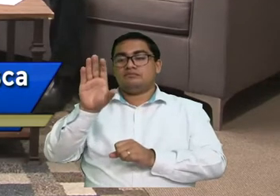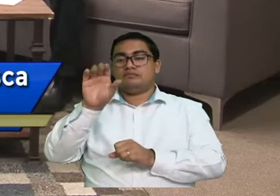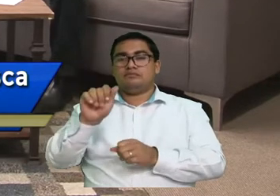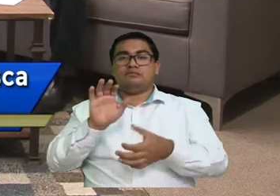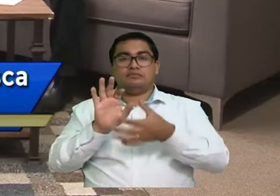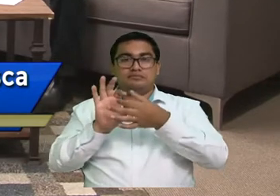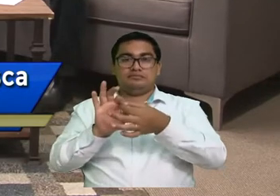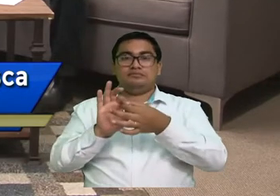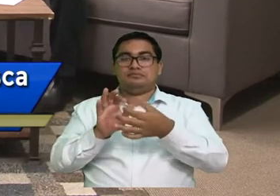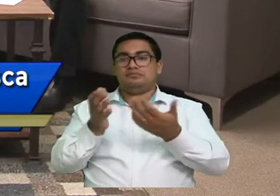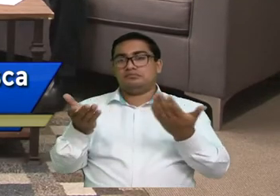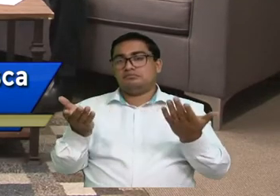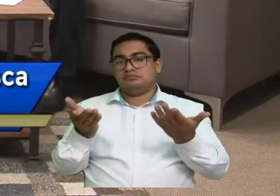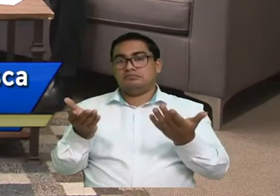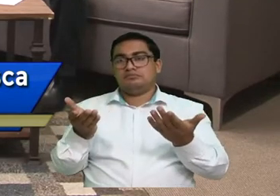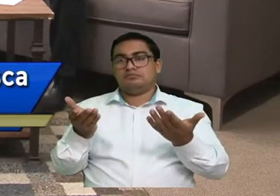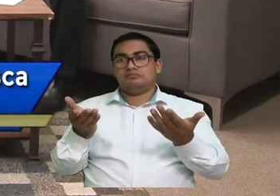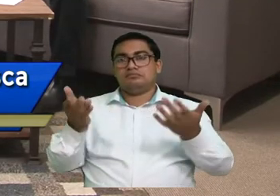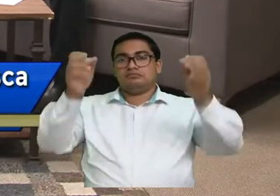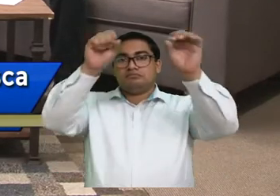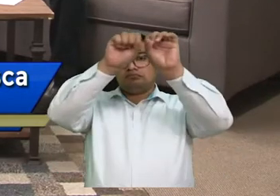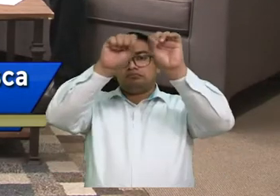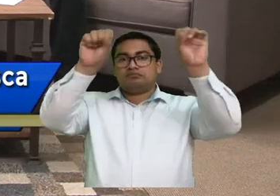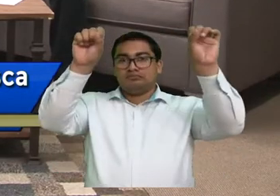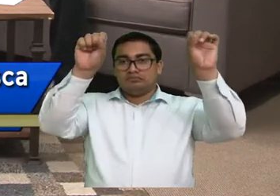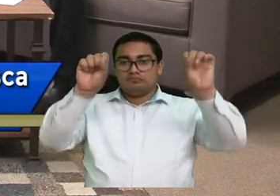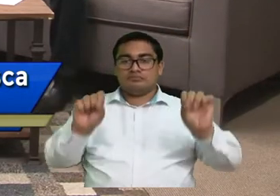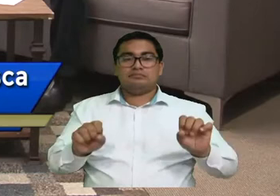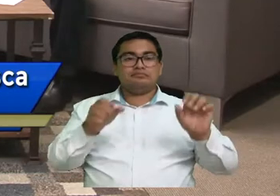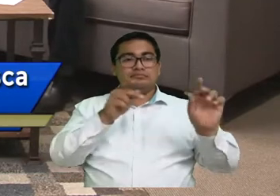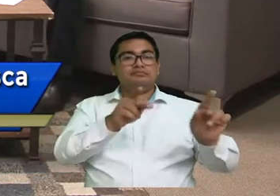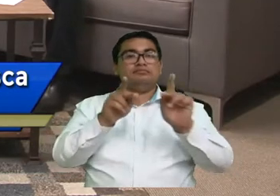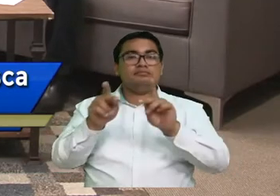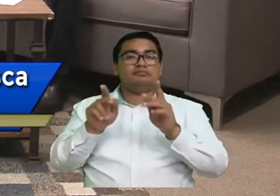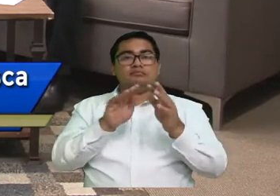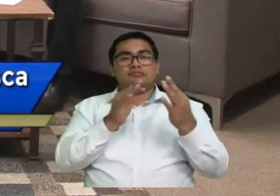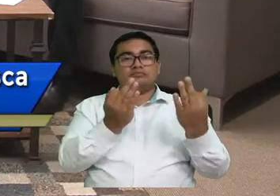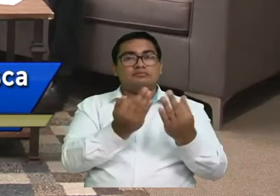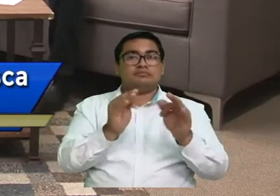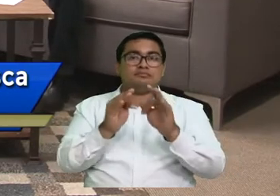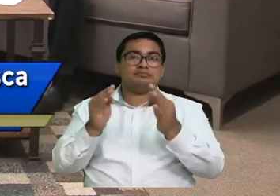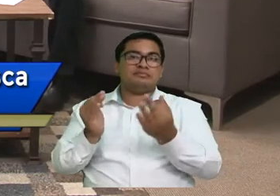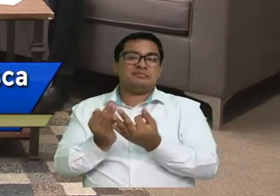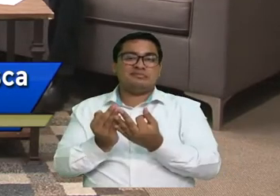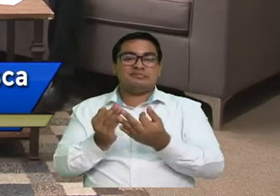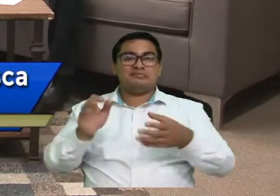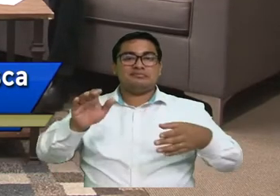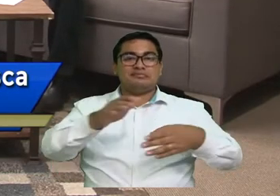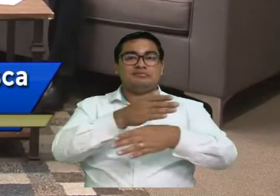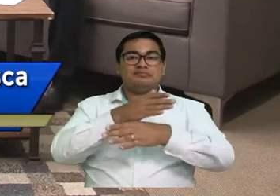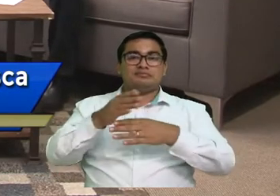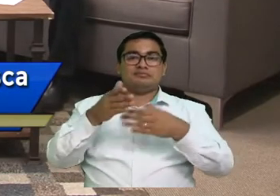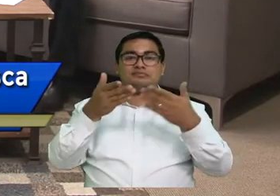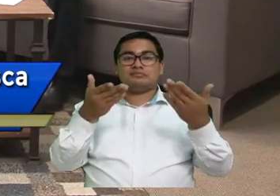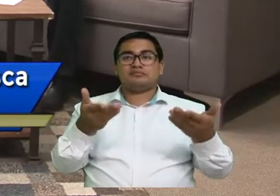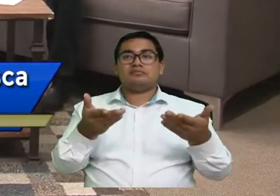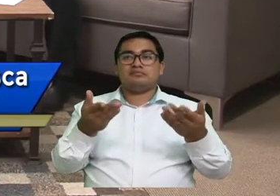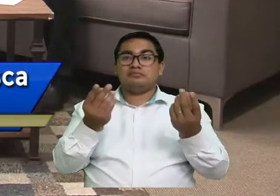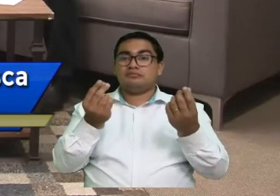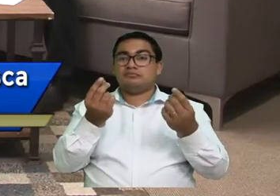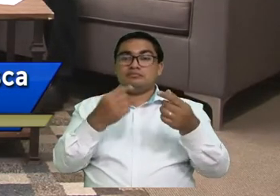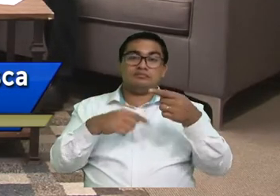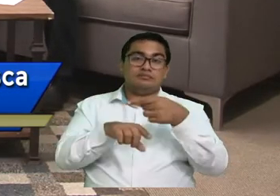estado en la capacitación a los productores y a la familia de los protagonistas para la agregación de